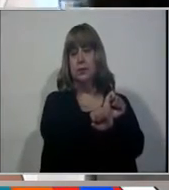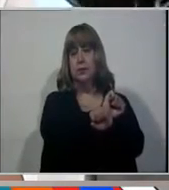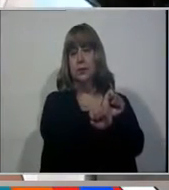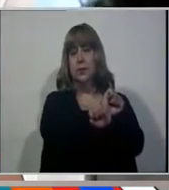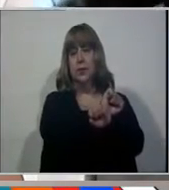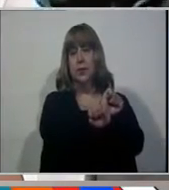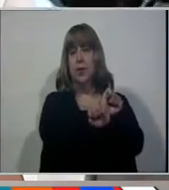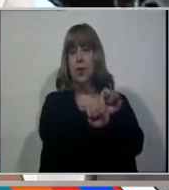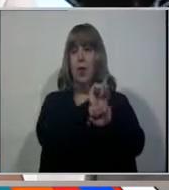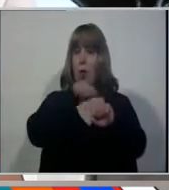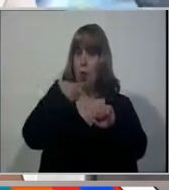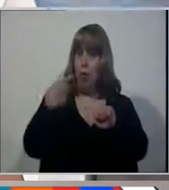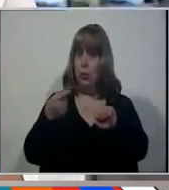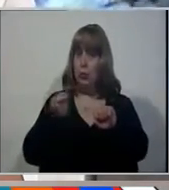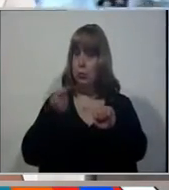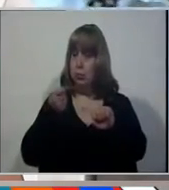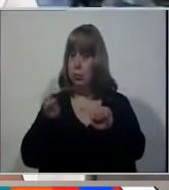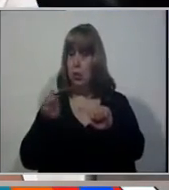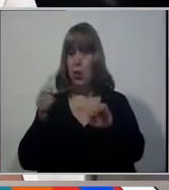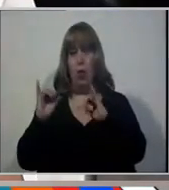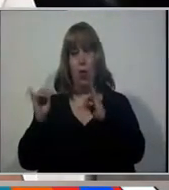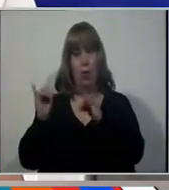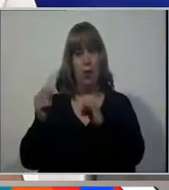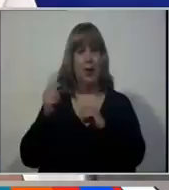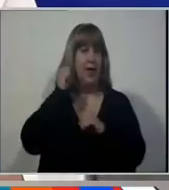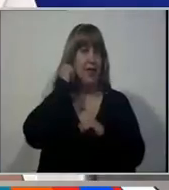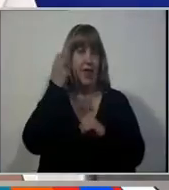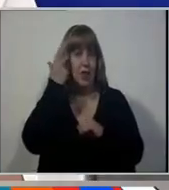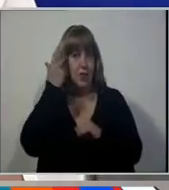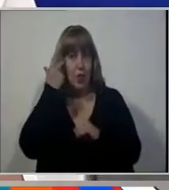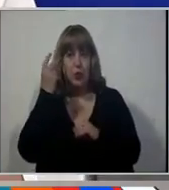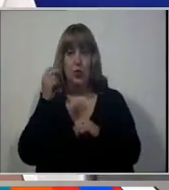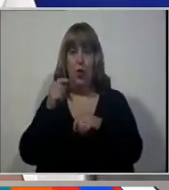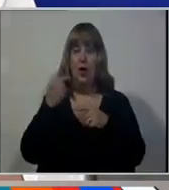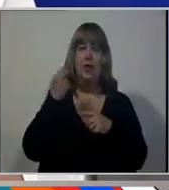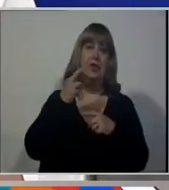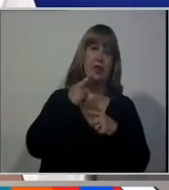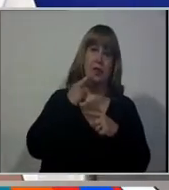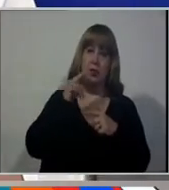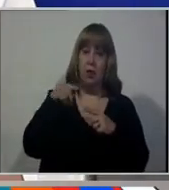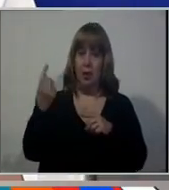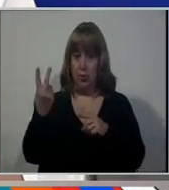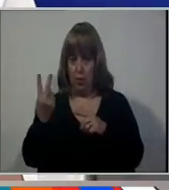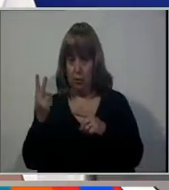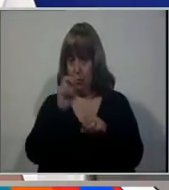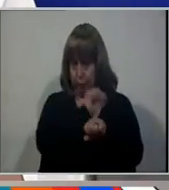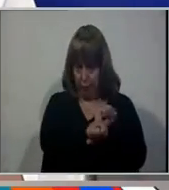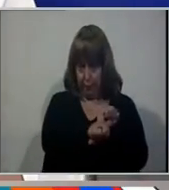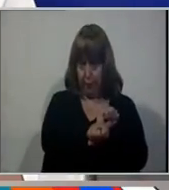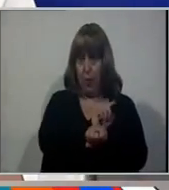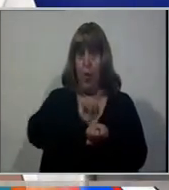y el otro delincuente, los dos muy jóvenes, entre 18 y 19 años, fue entregado por su propia madre a la